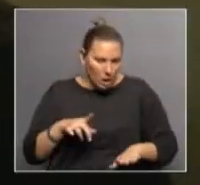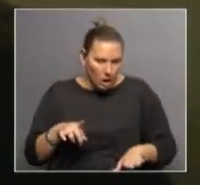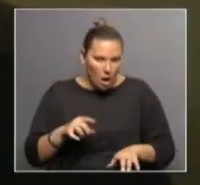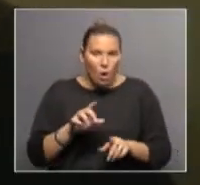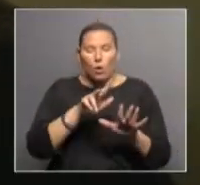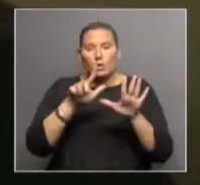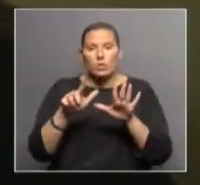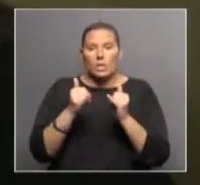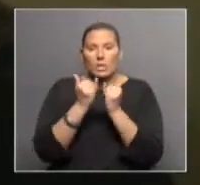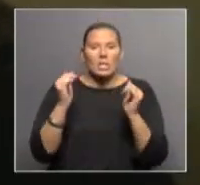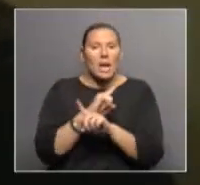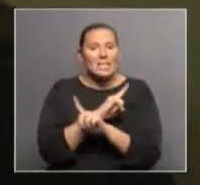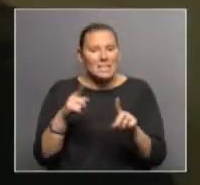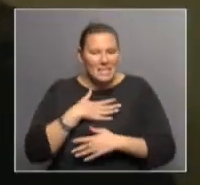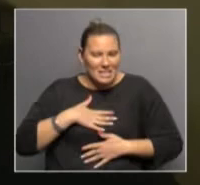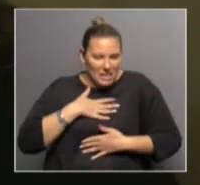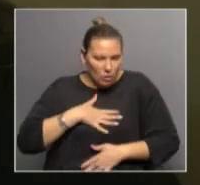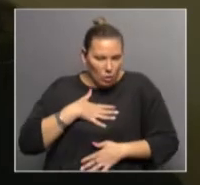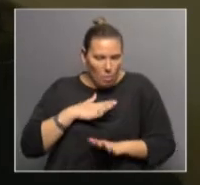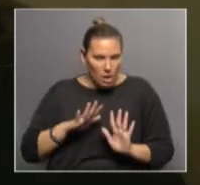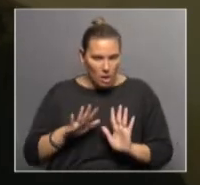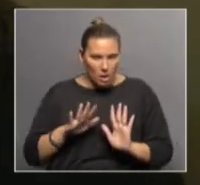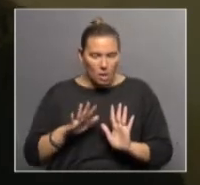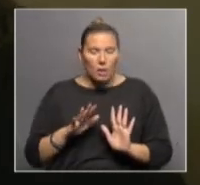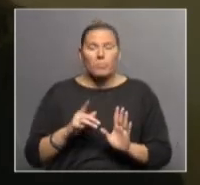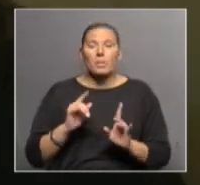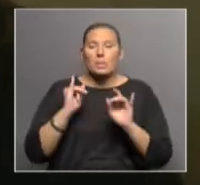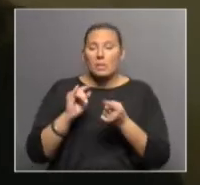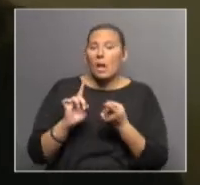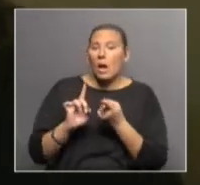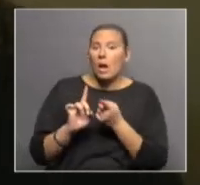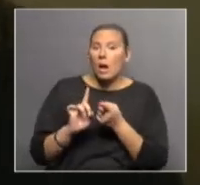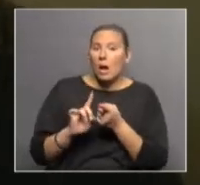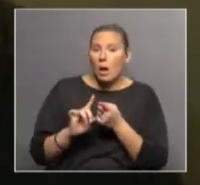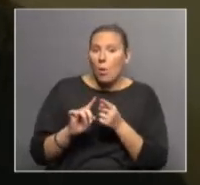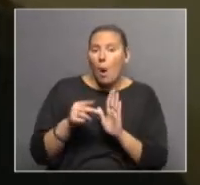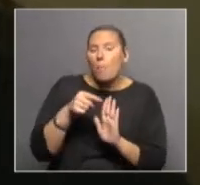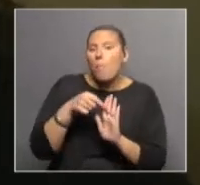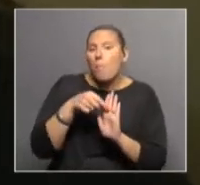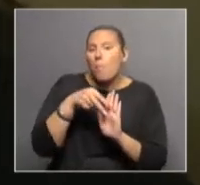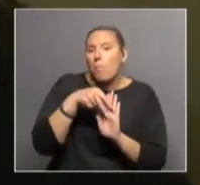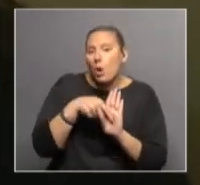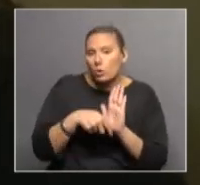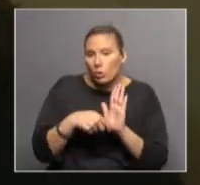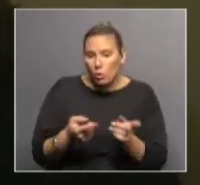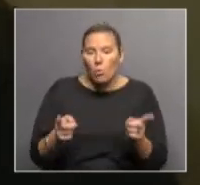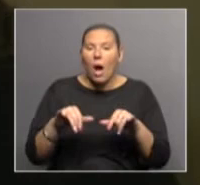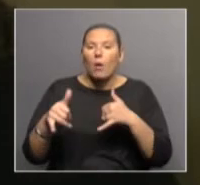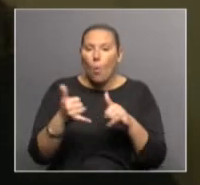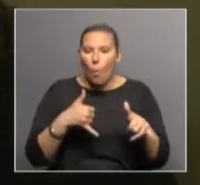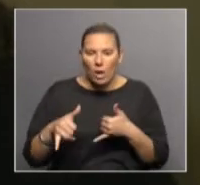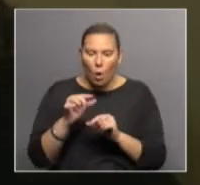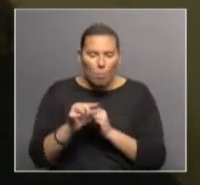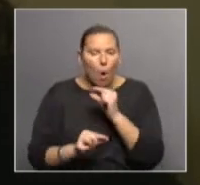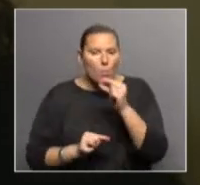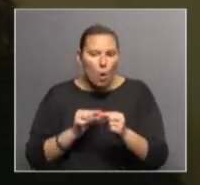de los 7 días sin síntomas. Lo que está pautado es un protocolo de reintegro al juego